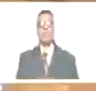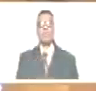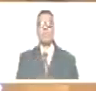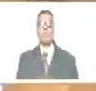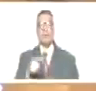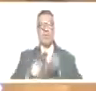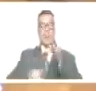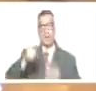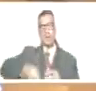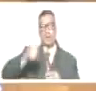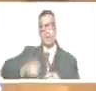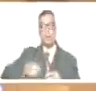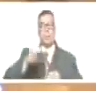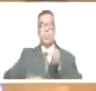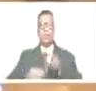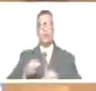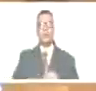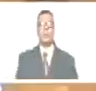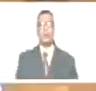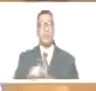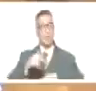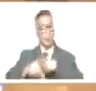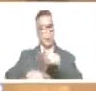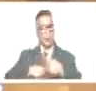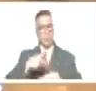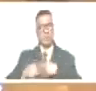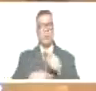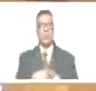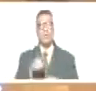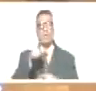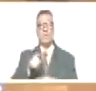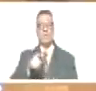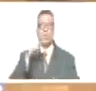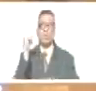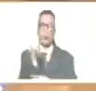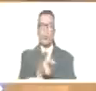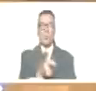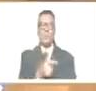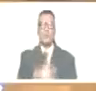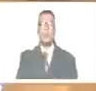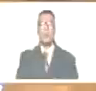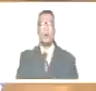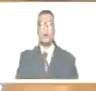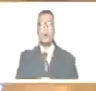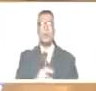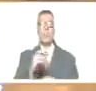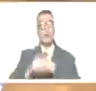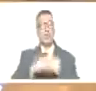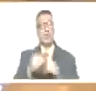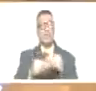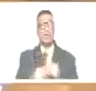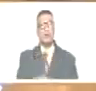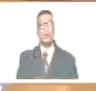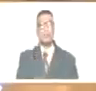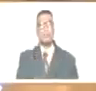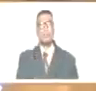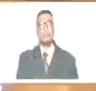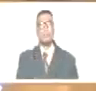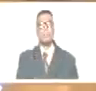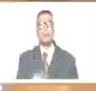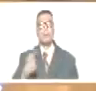competentes para que se proceda con su enjuiciamiento de acuerdo a nuestras